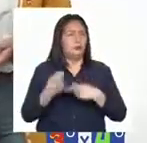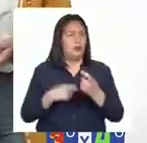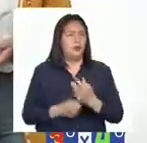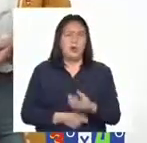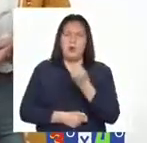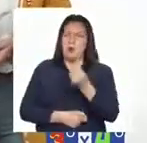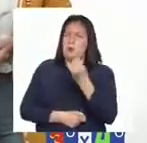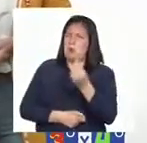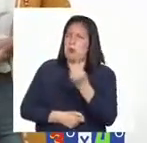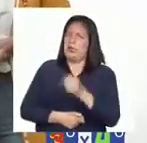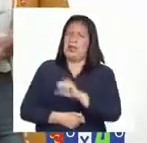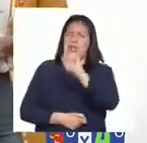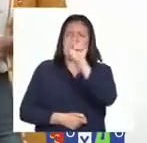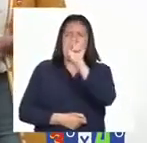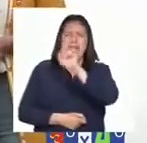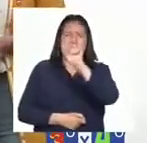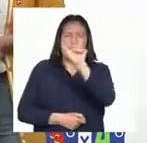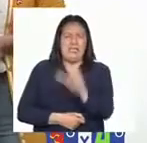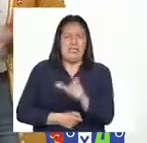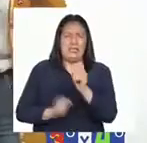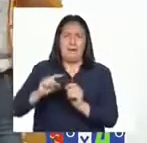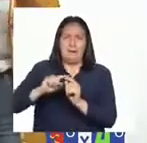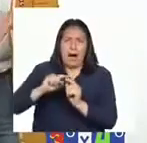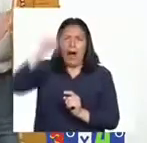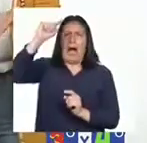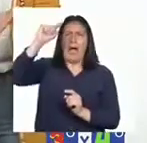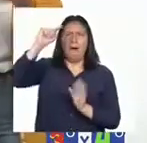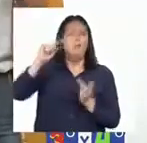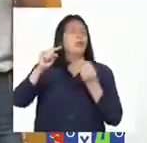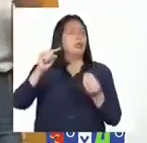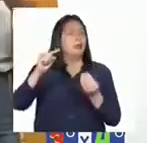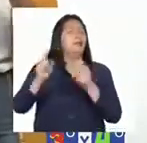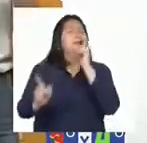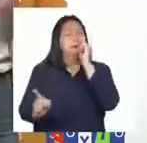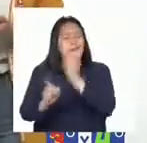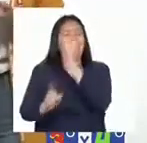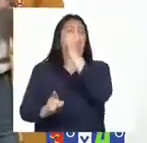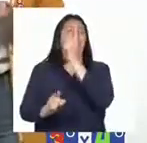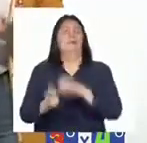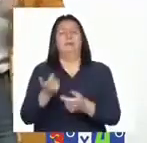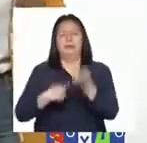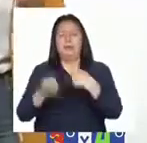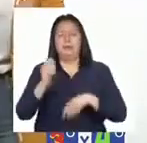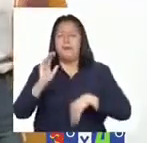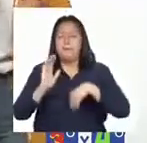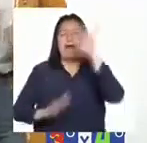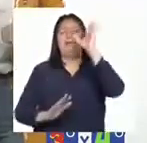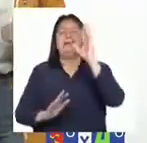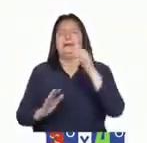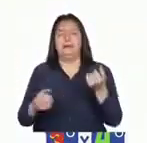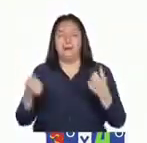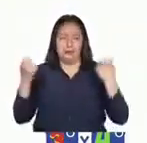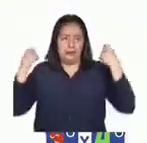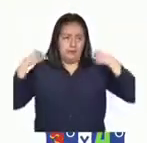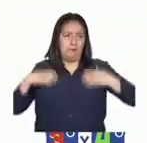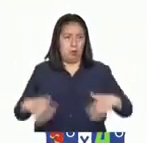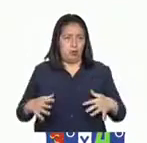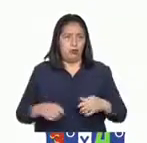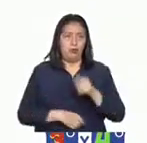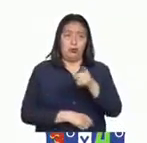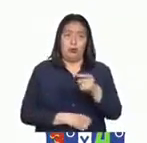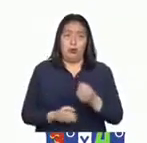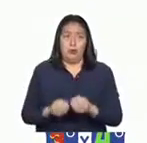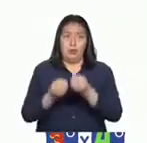qué la barra de Sisa era más alta? Exacto, porque Sisa vendió más ponchos que Quilla. Como